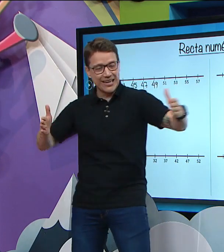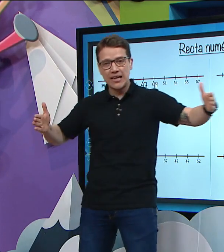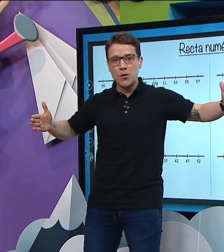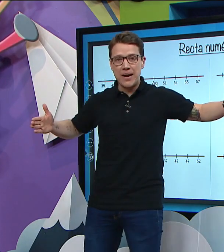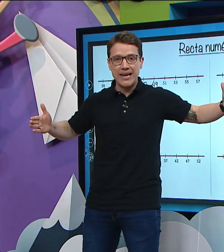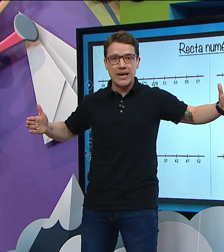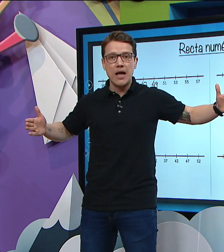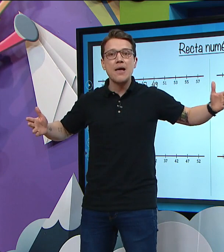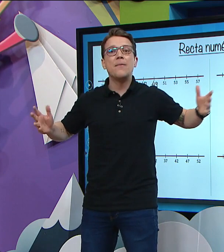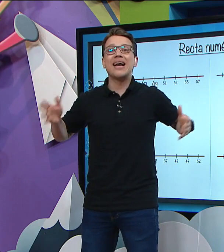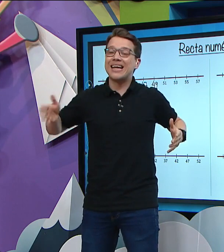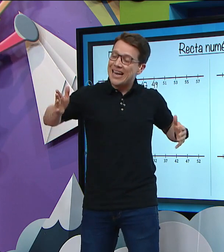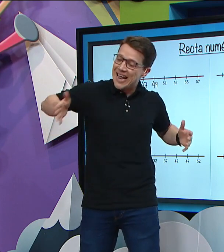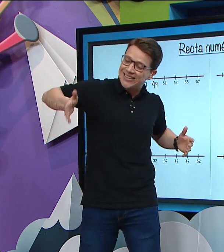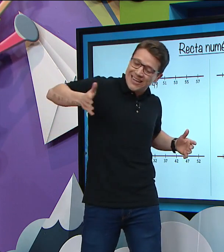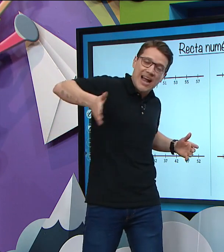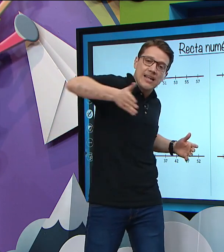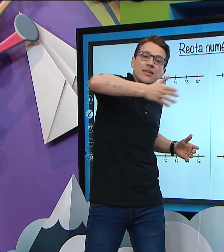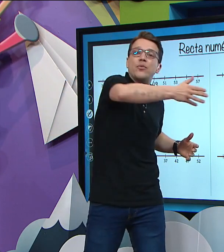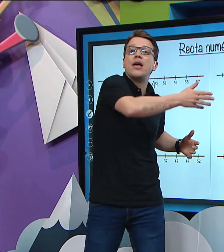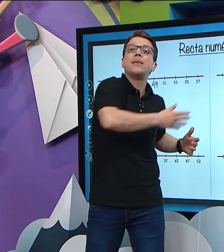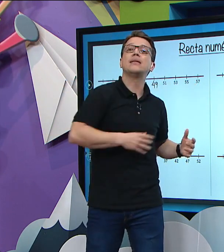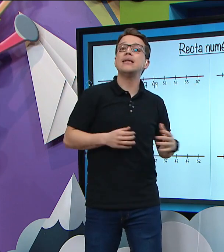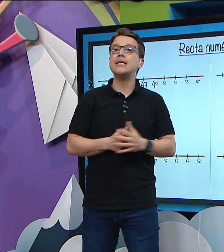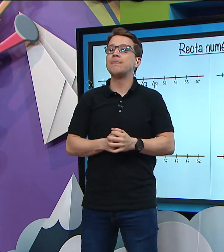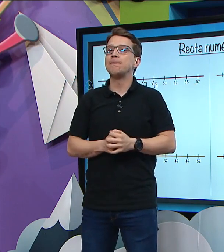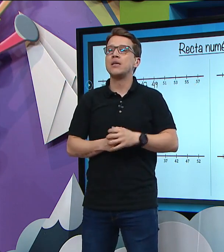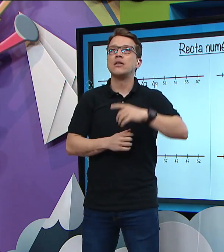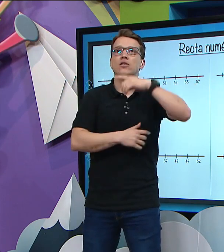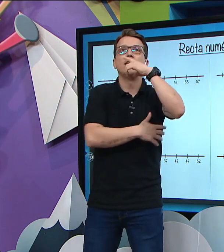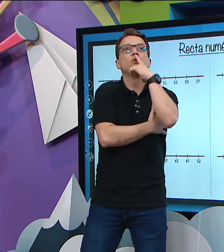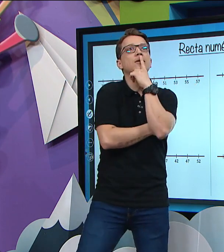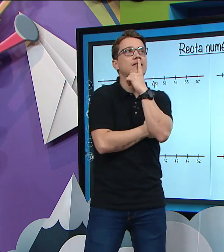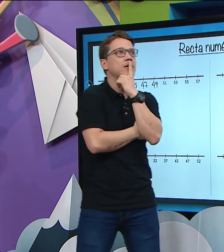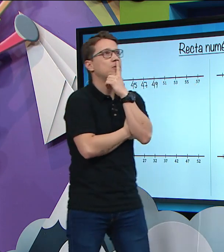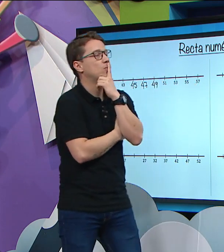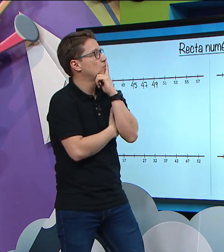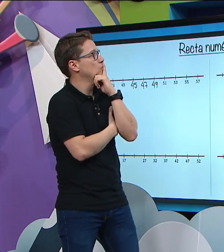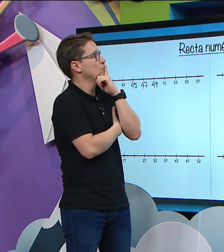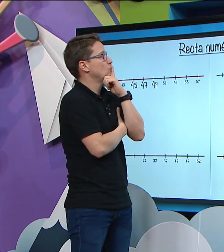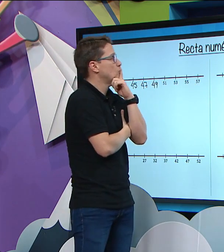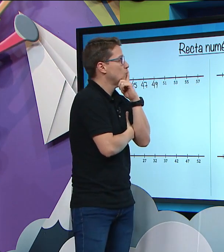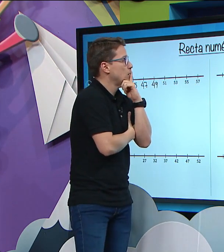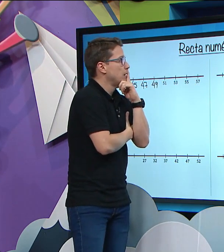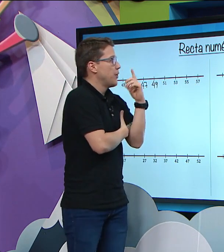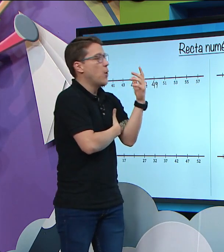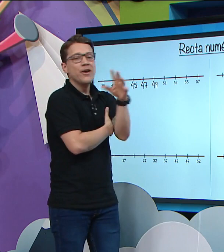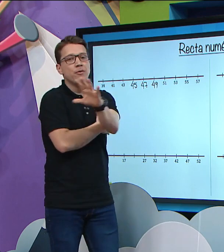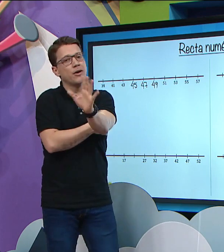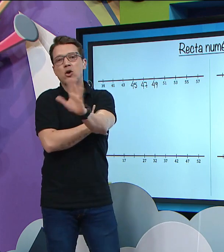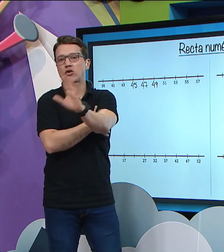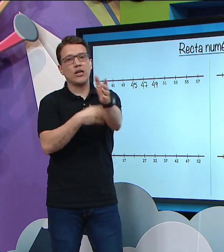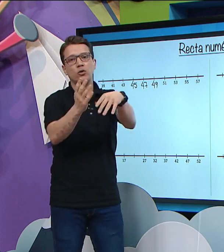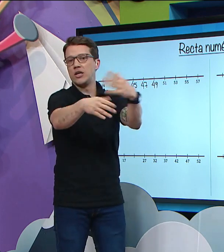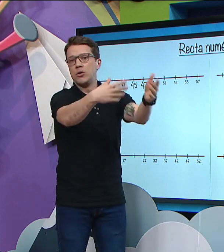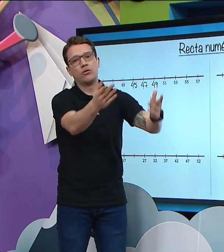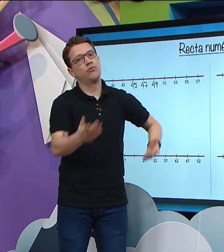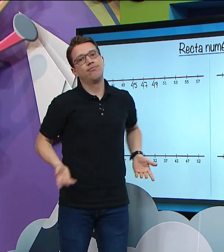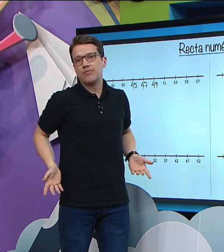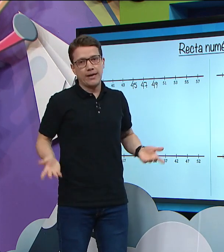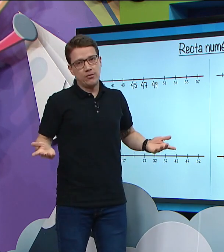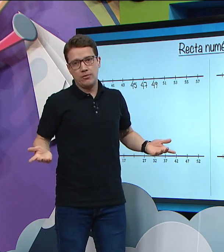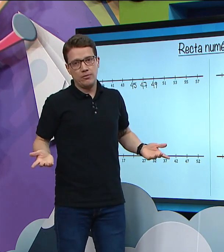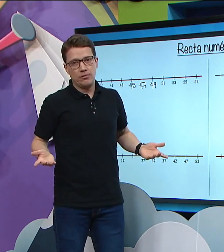esa recta numérica para que la escala se pueda mantener. Entonces ahí tú dices, no hay números